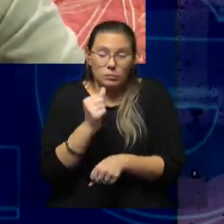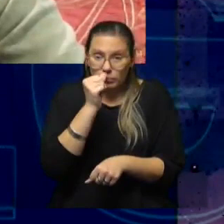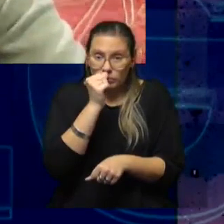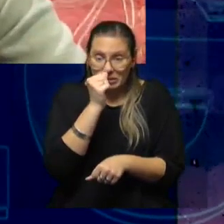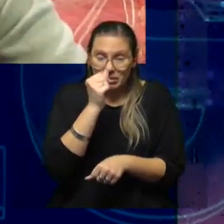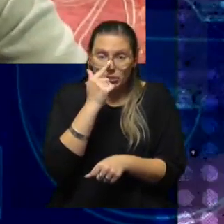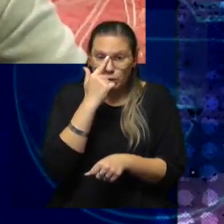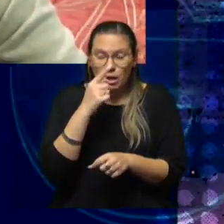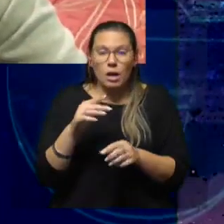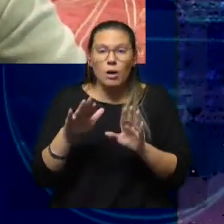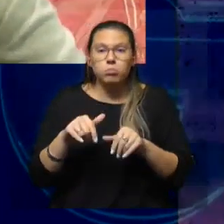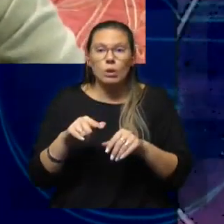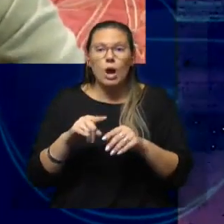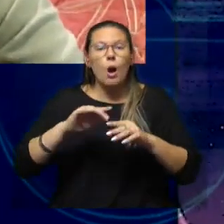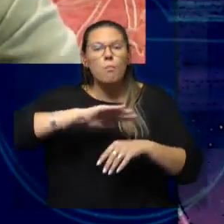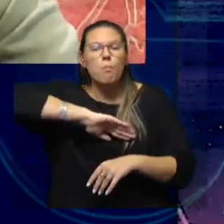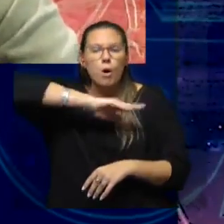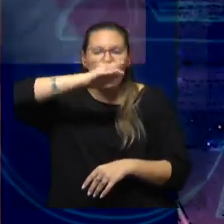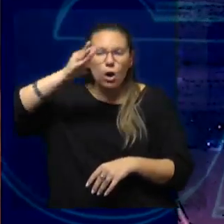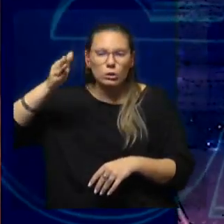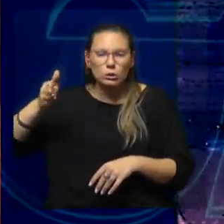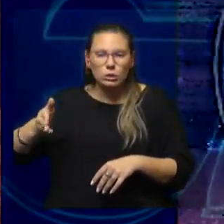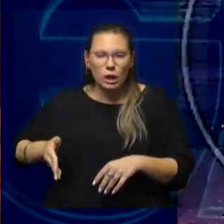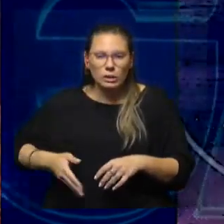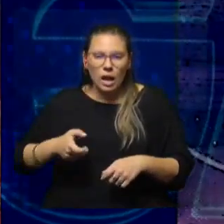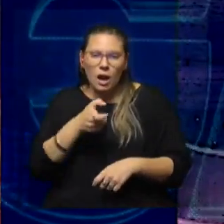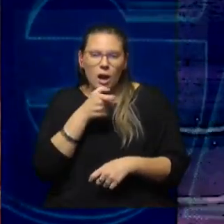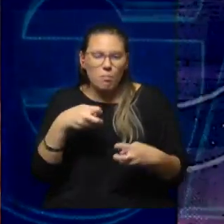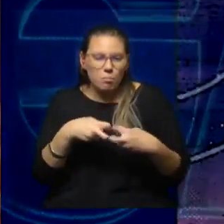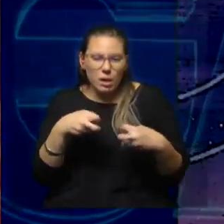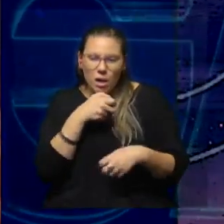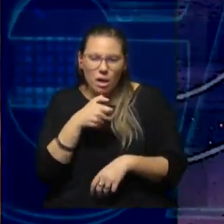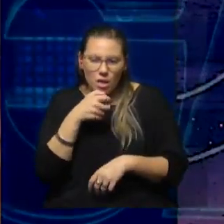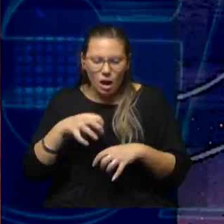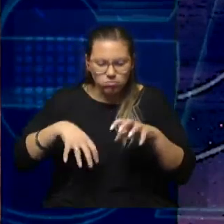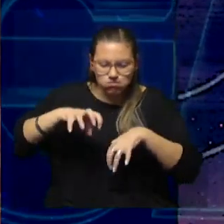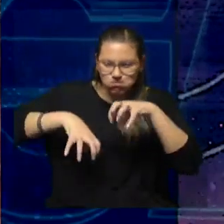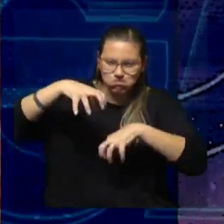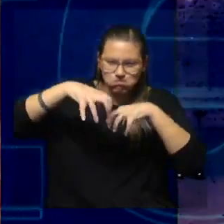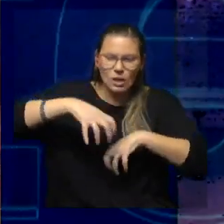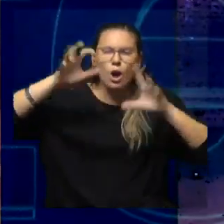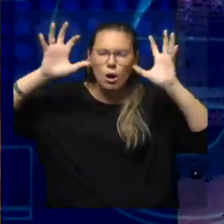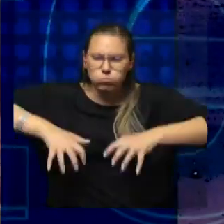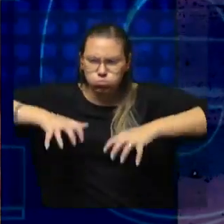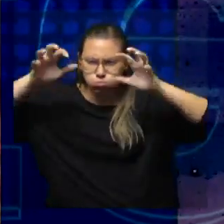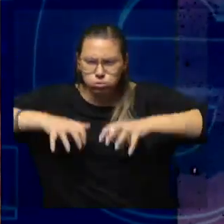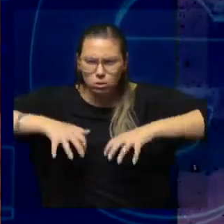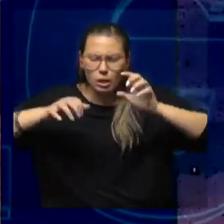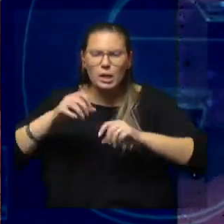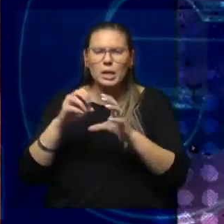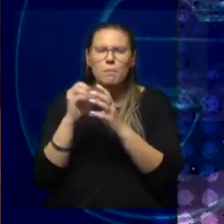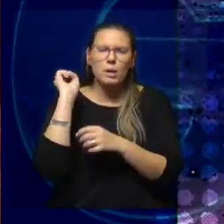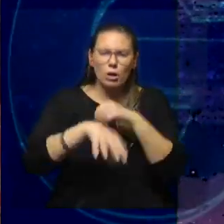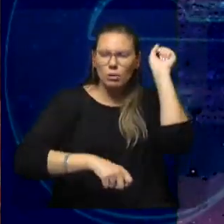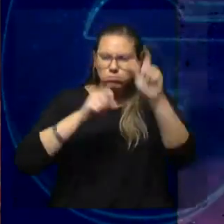hacerla sobre una montaña de escombros y que y que lloviera y que alguien nos tirara pelotita de